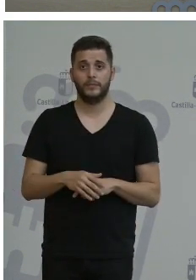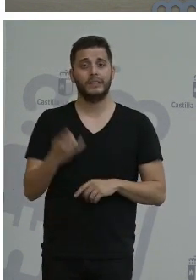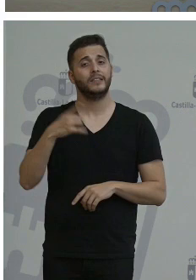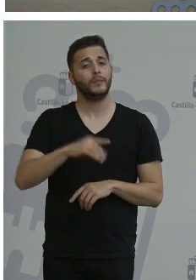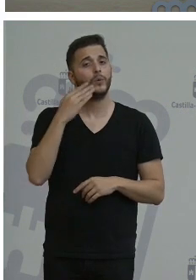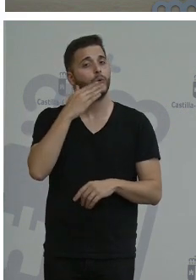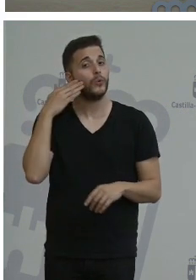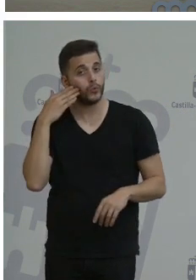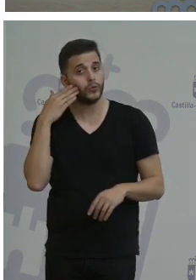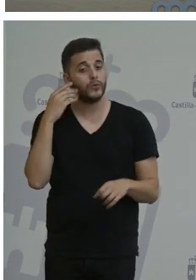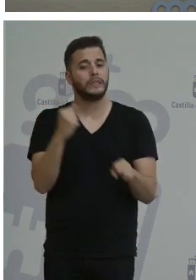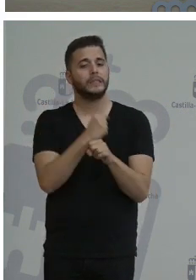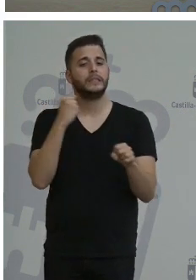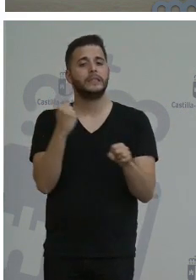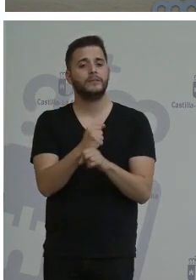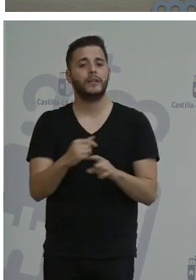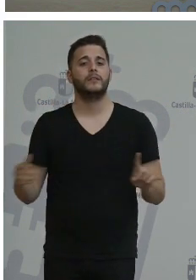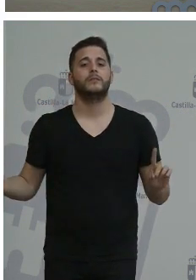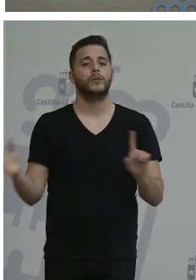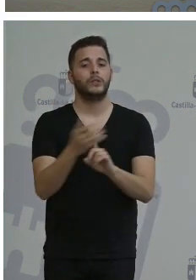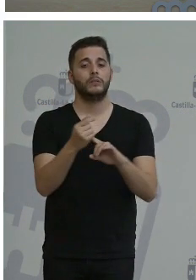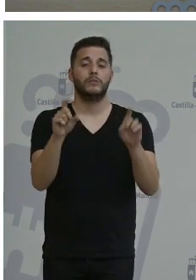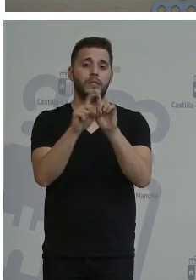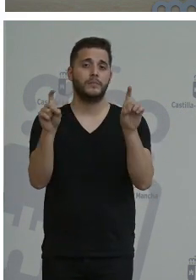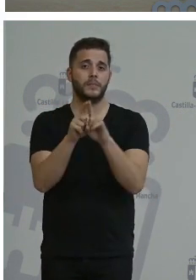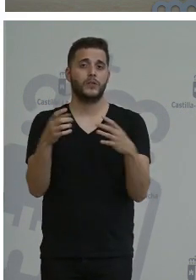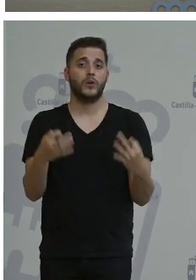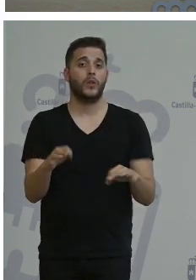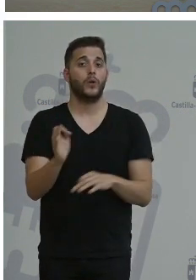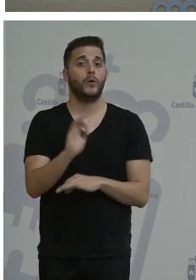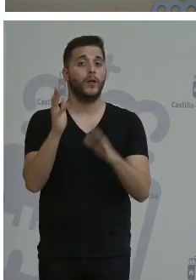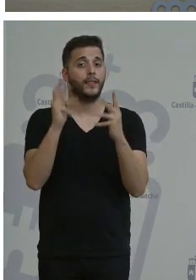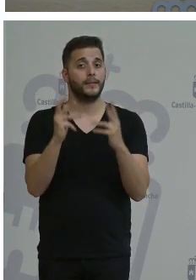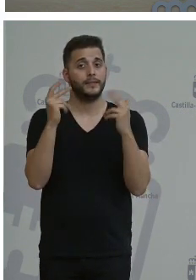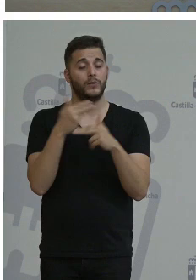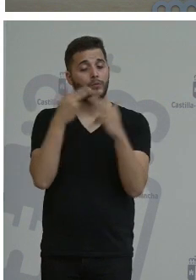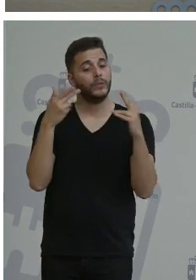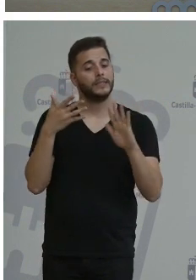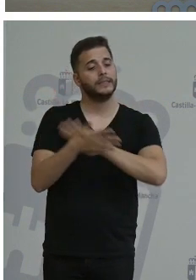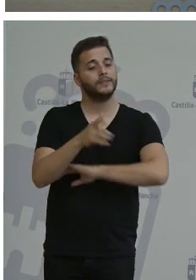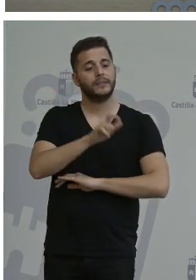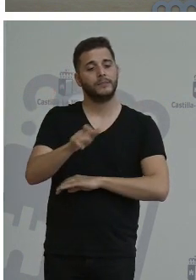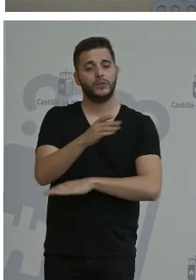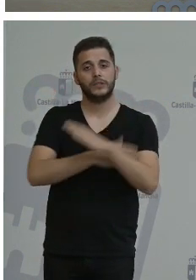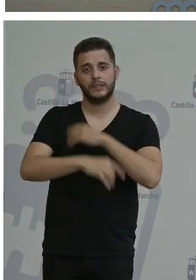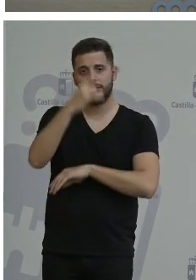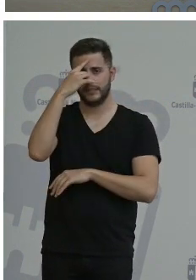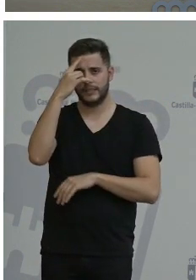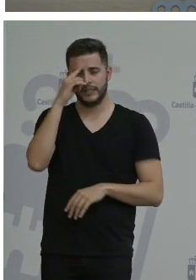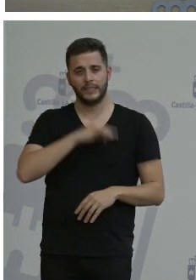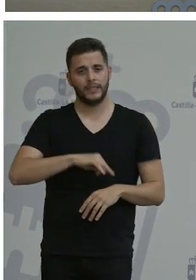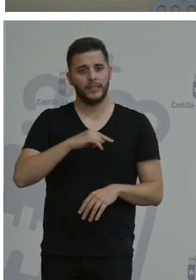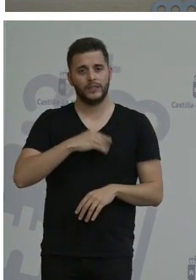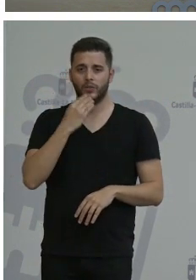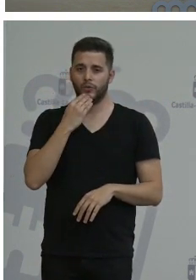empleo en una empresa del mercado ordinario o en la administración pública hace que las personas con discapacidad intelectual sean excelentes